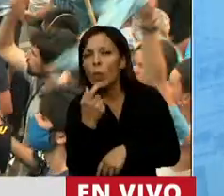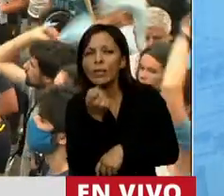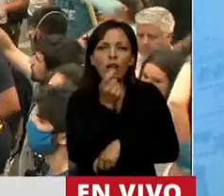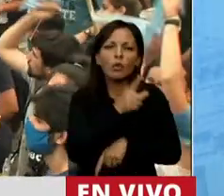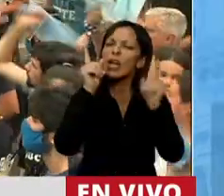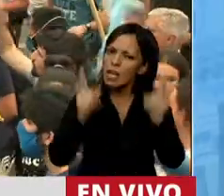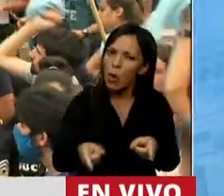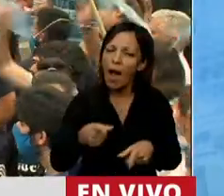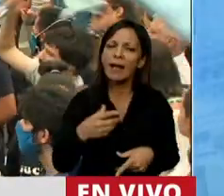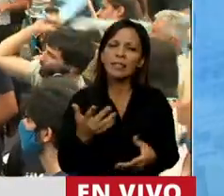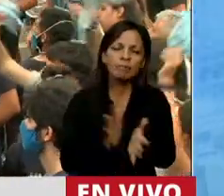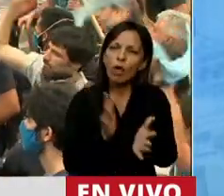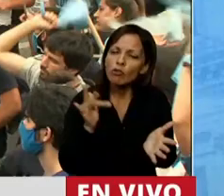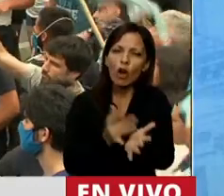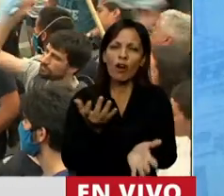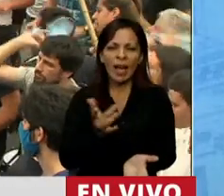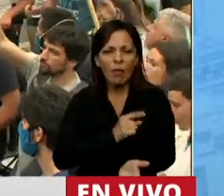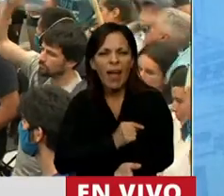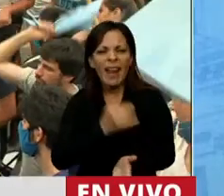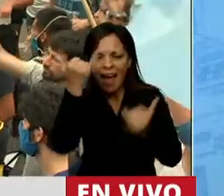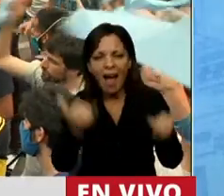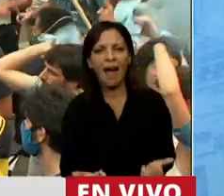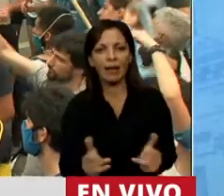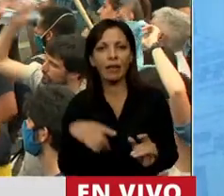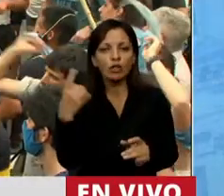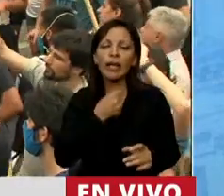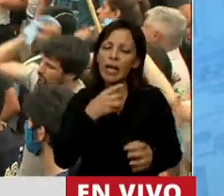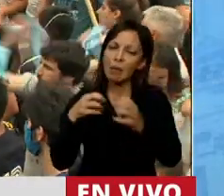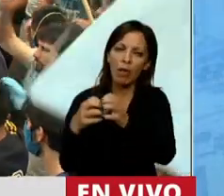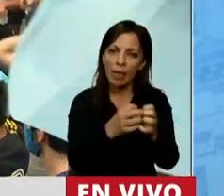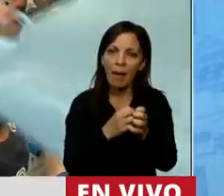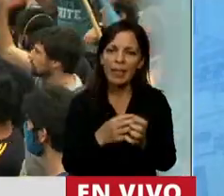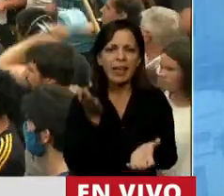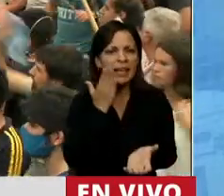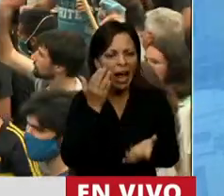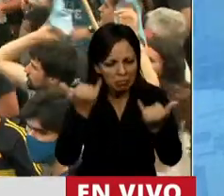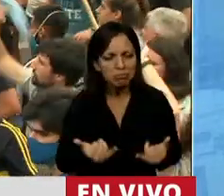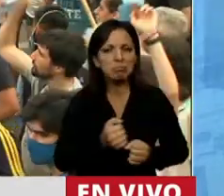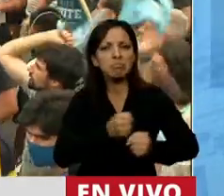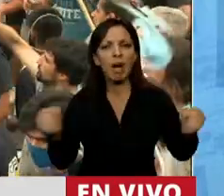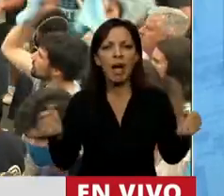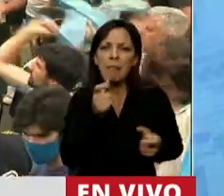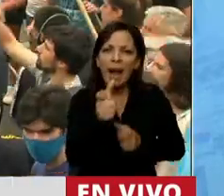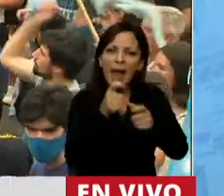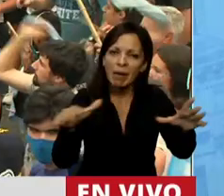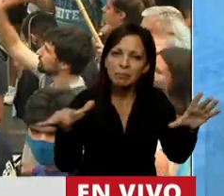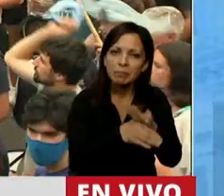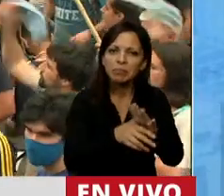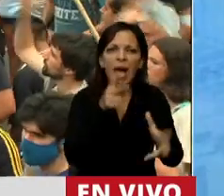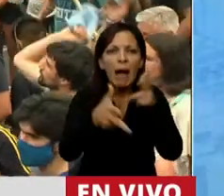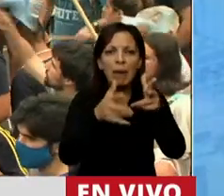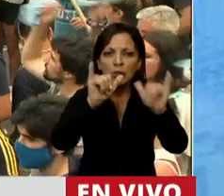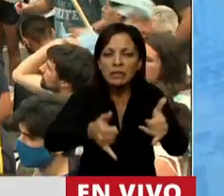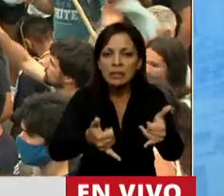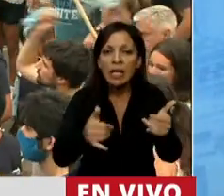gusten, nos atraviesan, existen y queremos dar el debate y damos la cara y la ponemos en palabras y las nombramos. No las